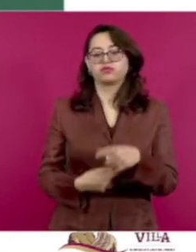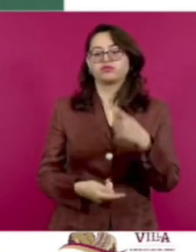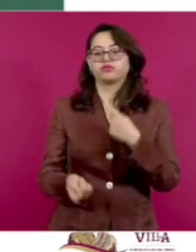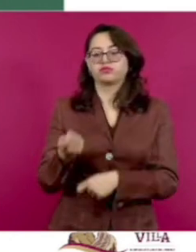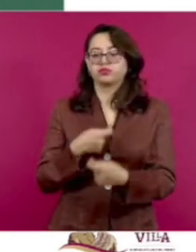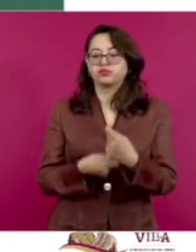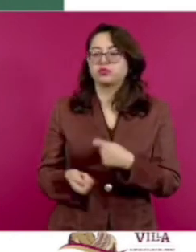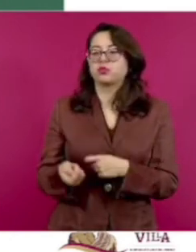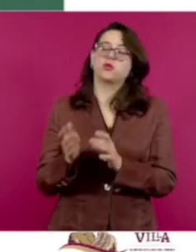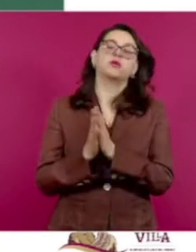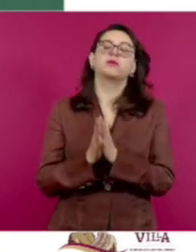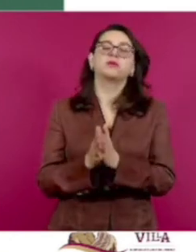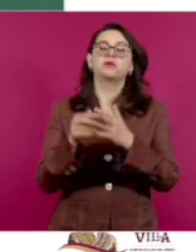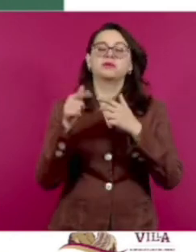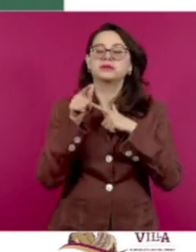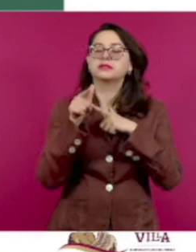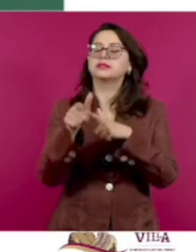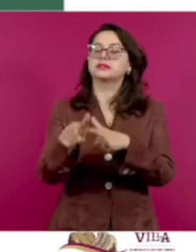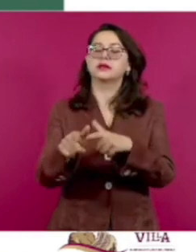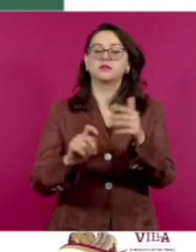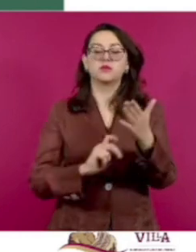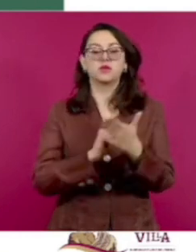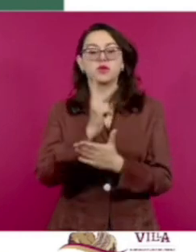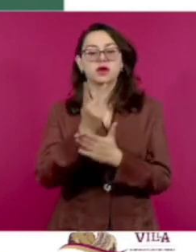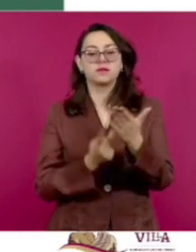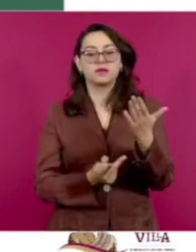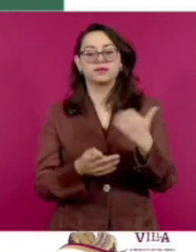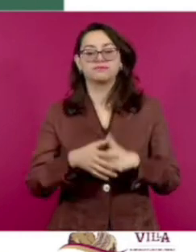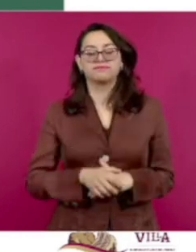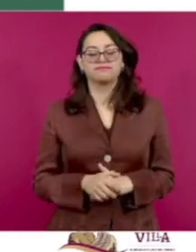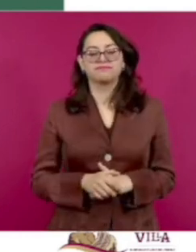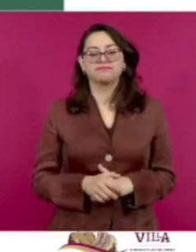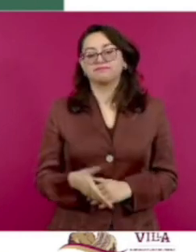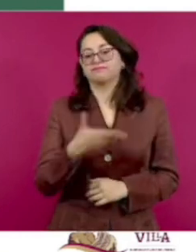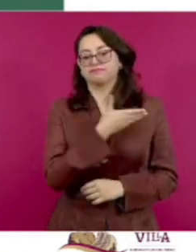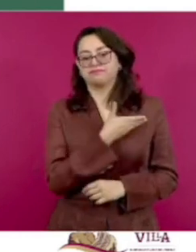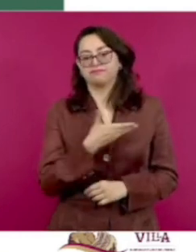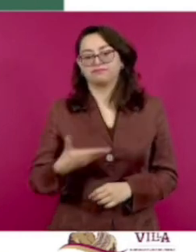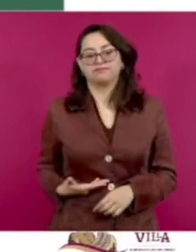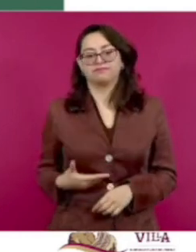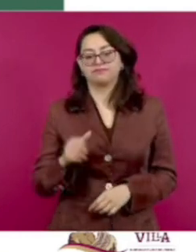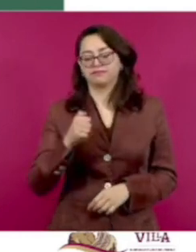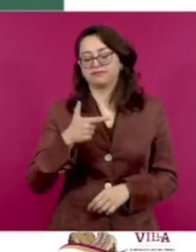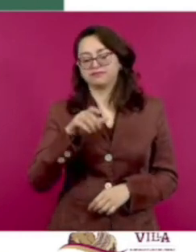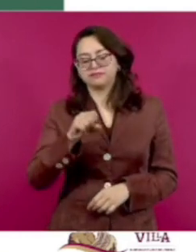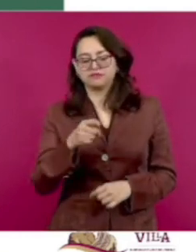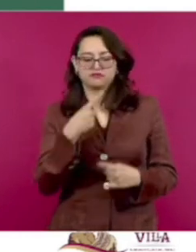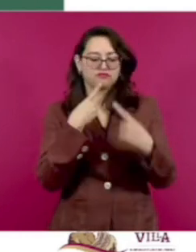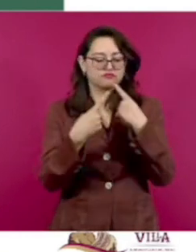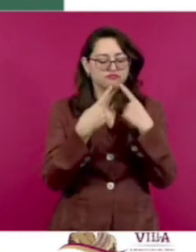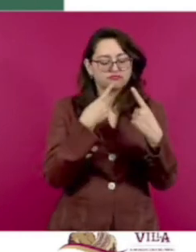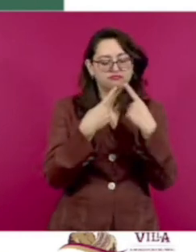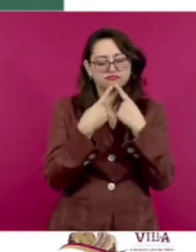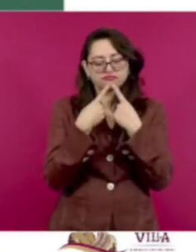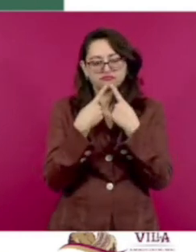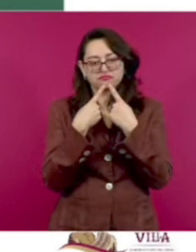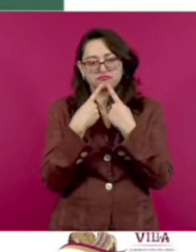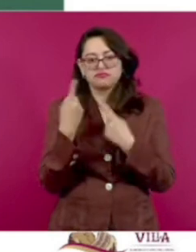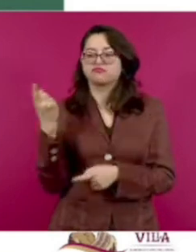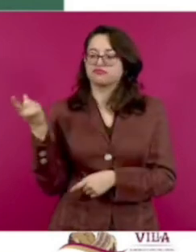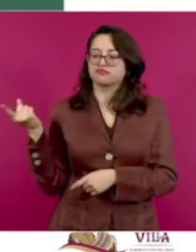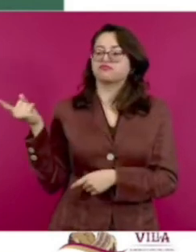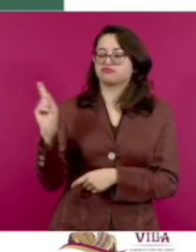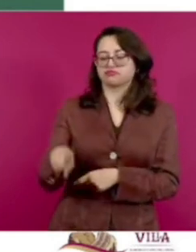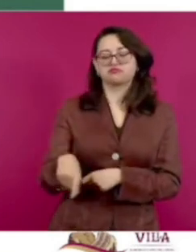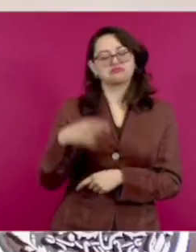procedencia extranjera. Por ello, el señor presidente López Obrador nos instruyó ampliar